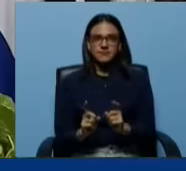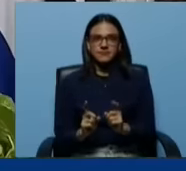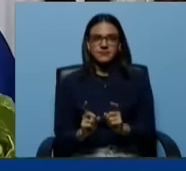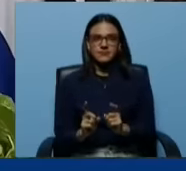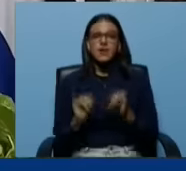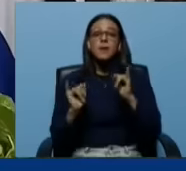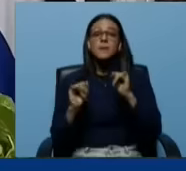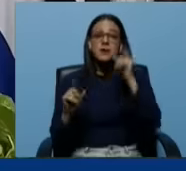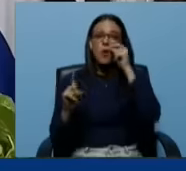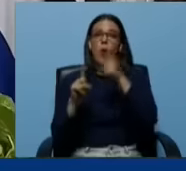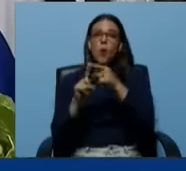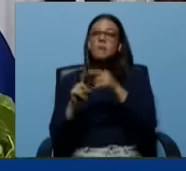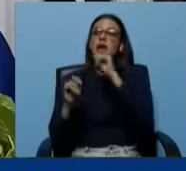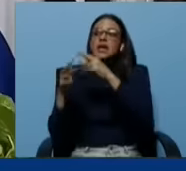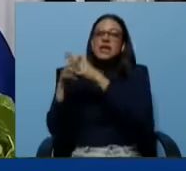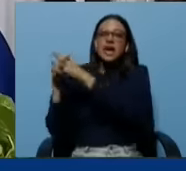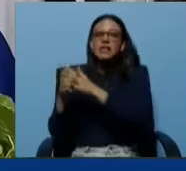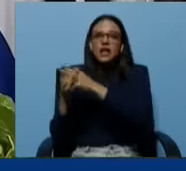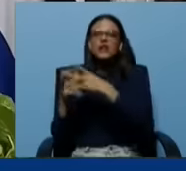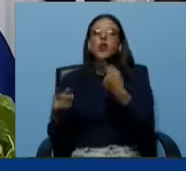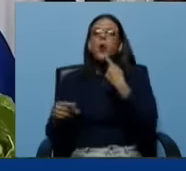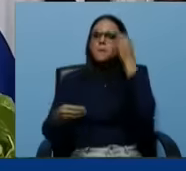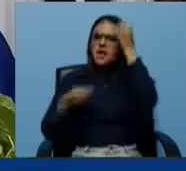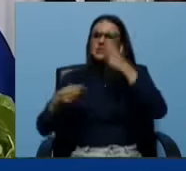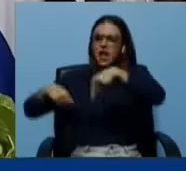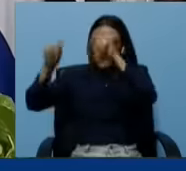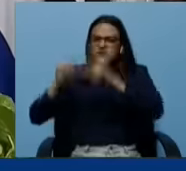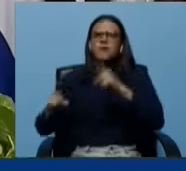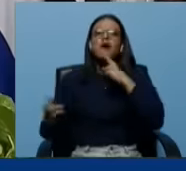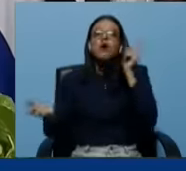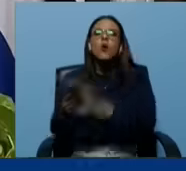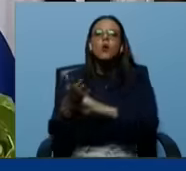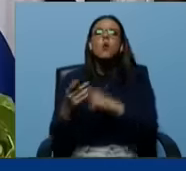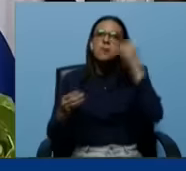Somoza y los gringos iban a acatar lo que ellos estaban firmando.